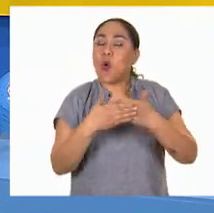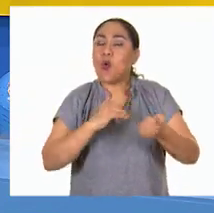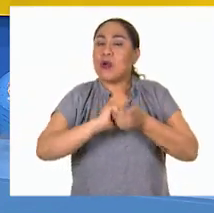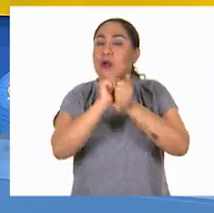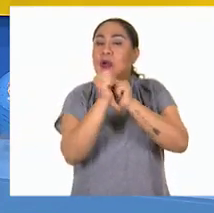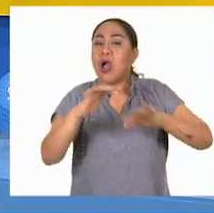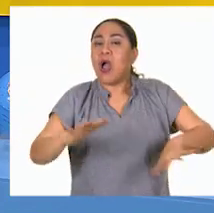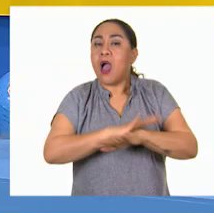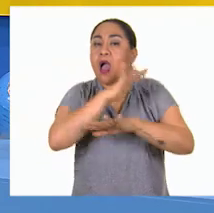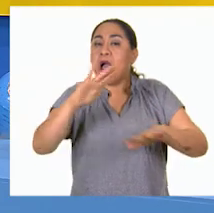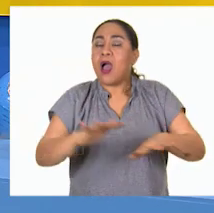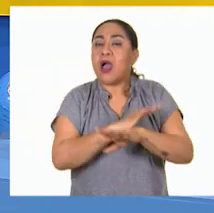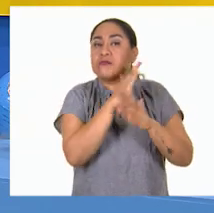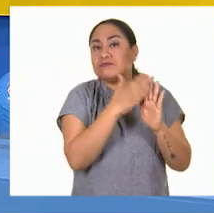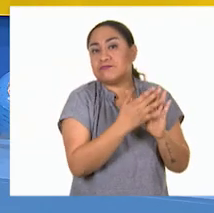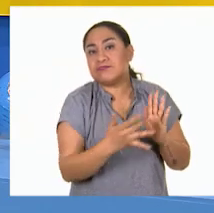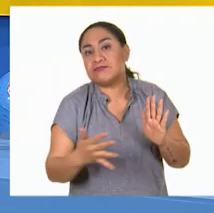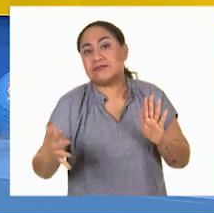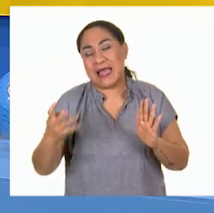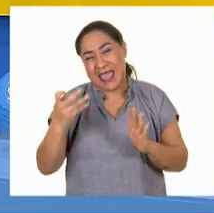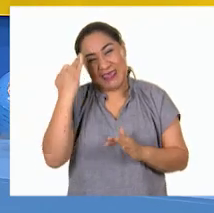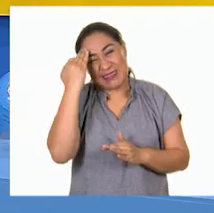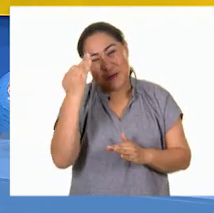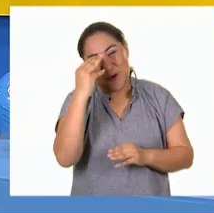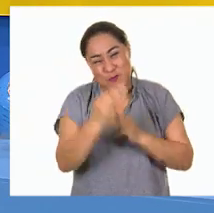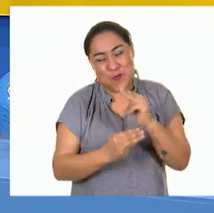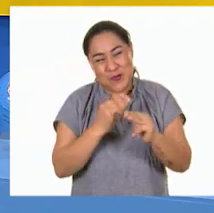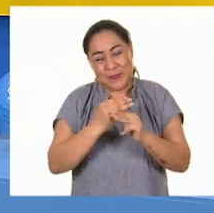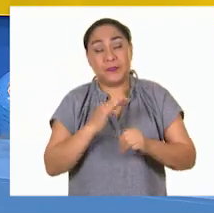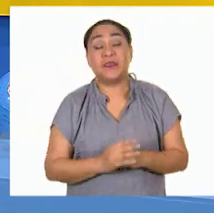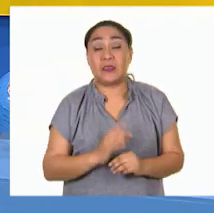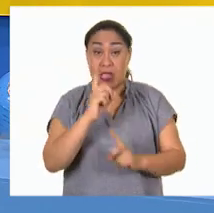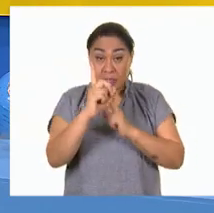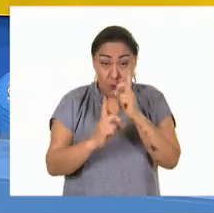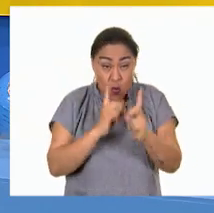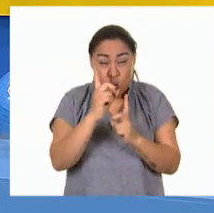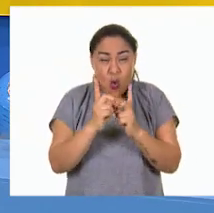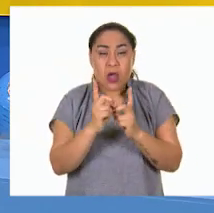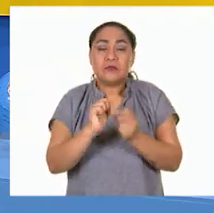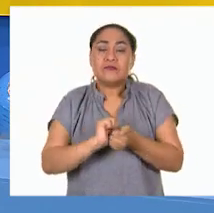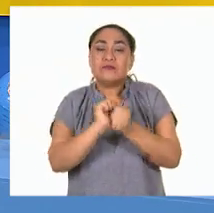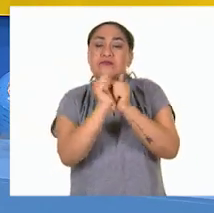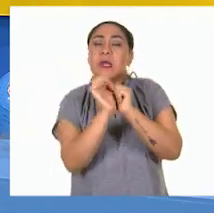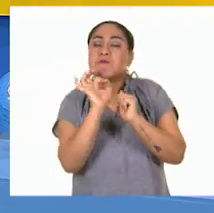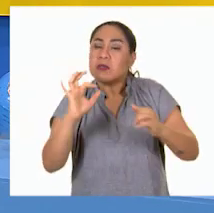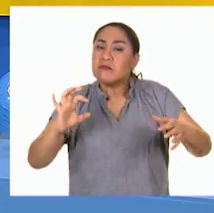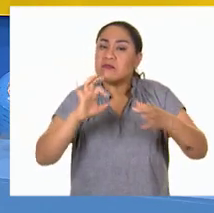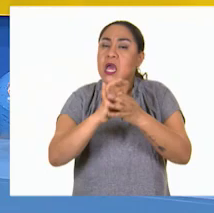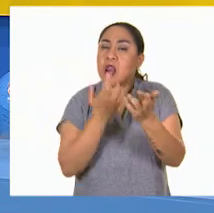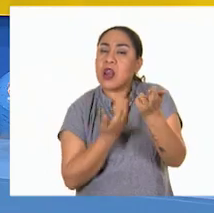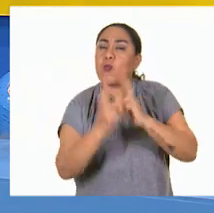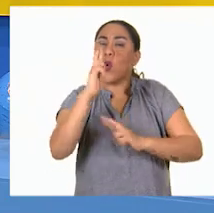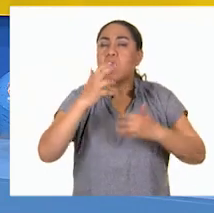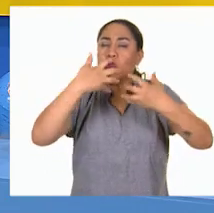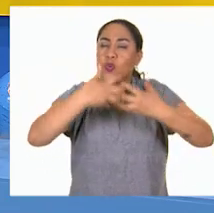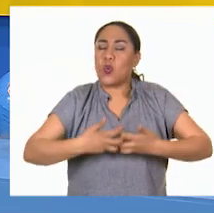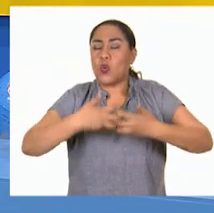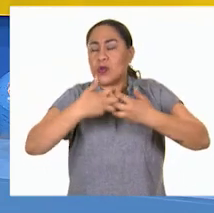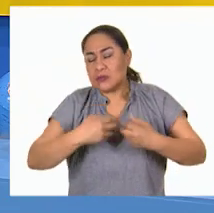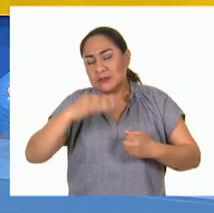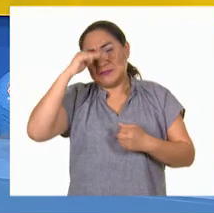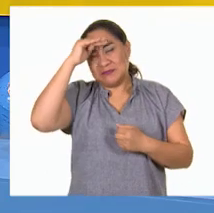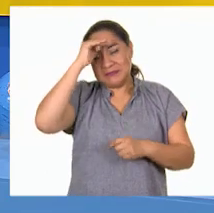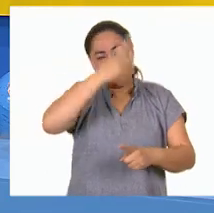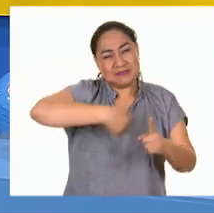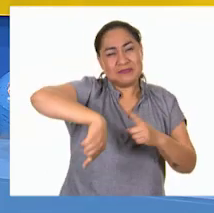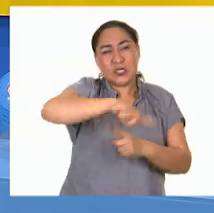mundo entero en esta época. Muchos de estos deportes surgieron dentro del contexto de la Revolución Industrial, donde se buscó ofrecer a los